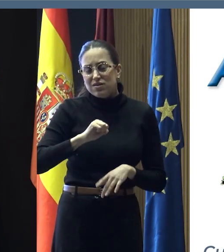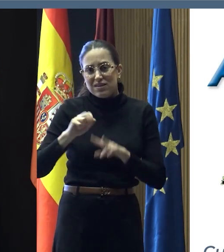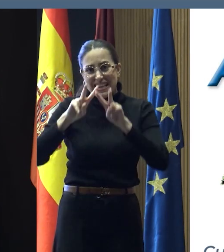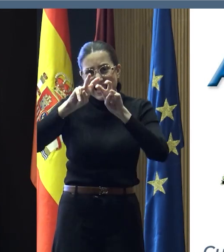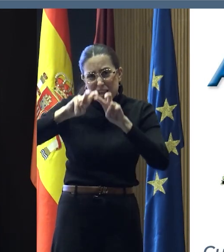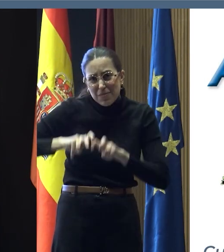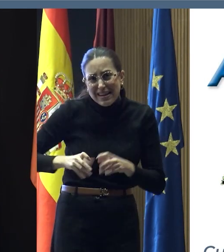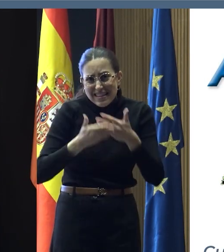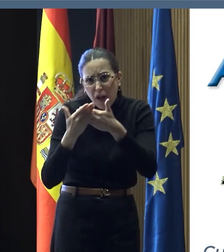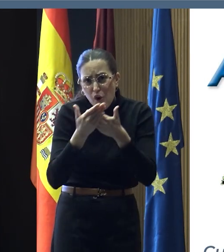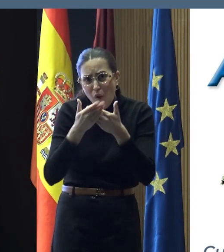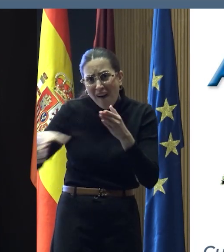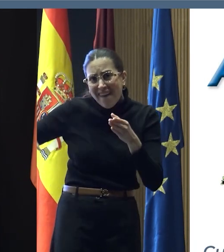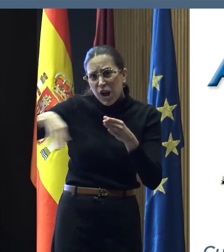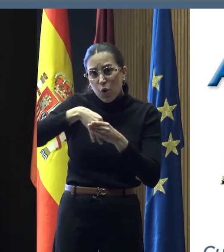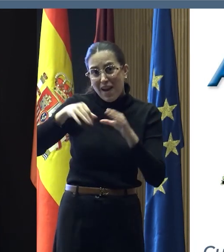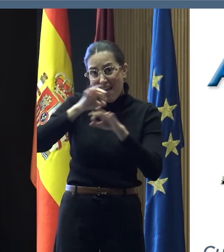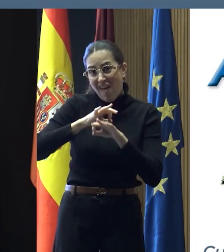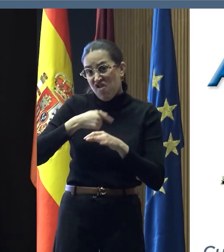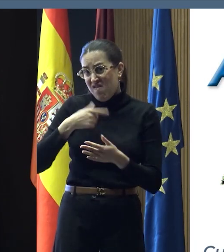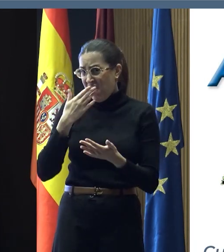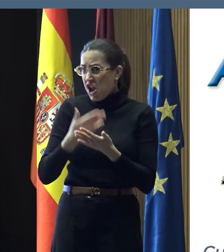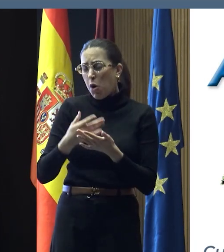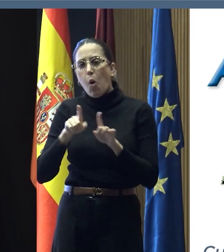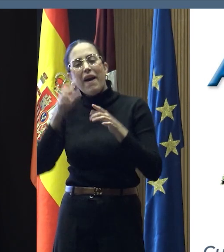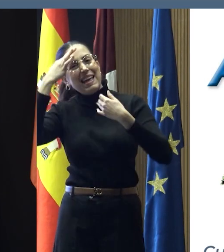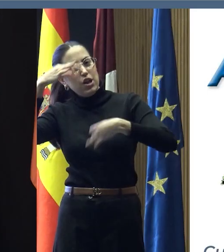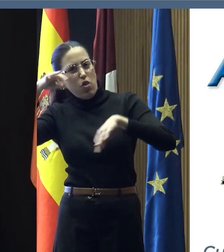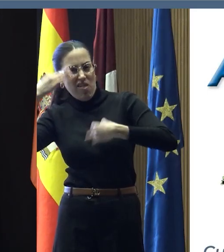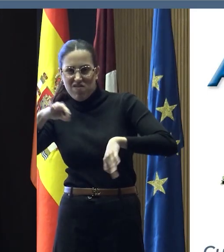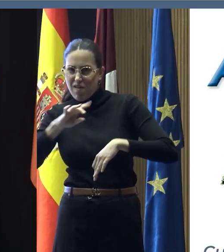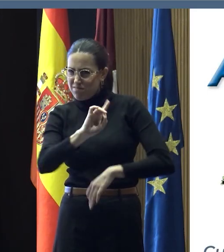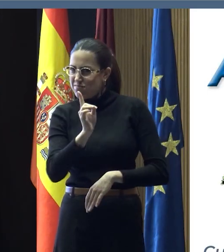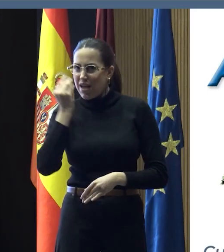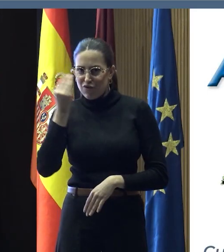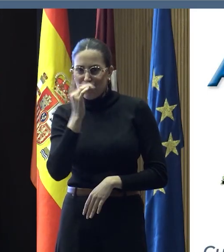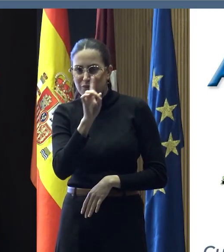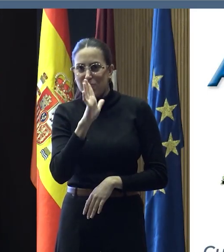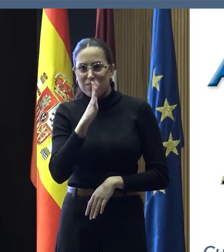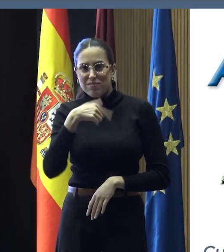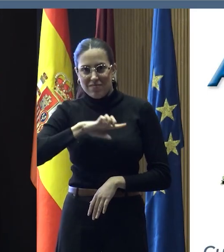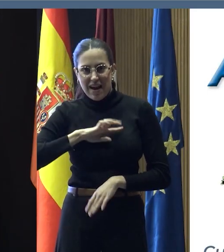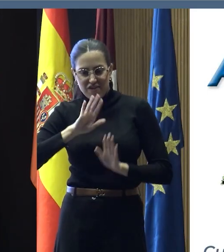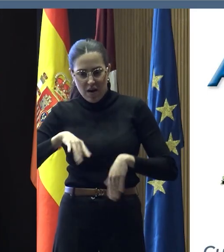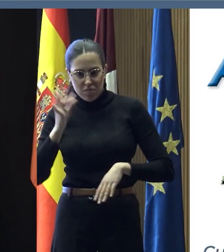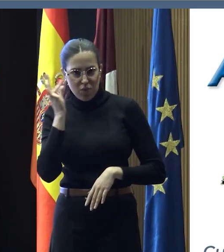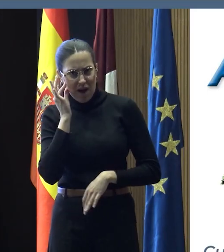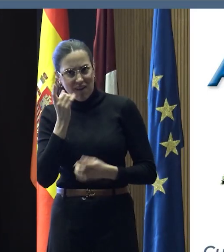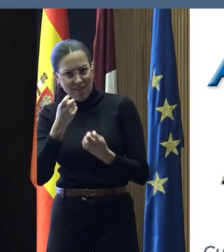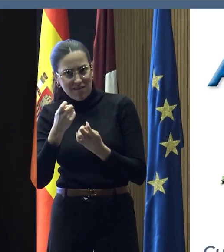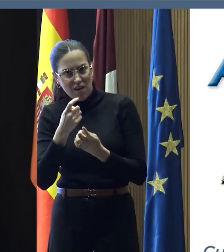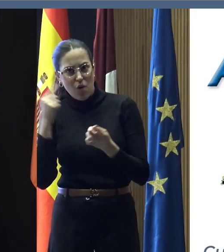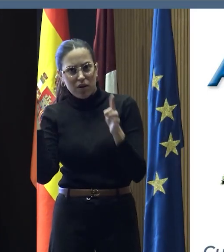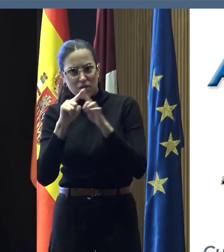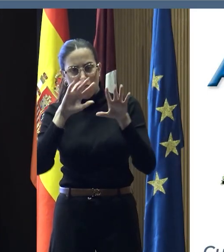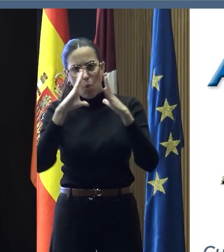investigación y yo no lo veo tan inocente, francamente? Si no fuese porque pienso que es que somos necesarias para que el mundo